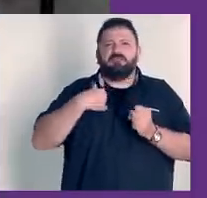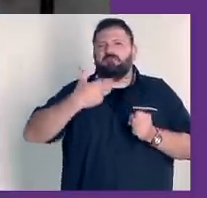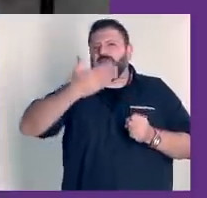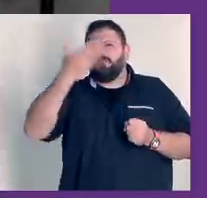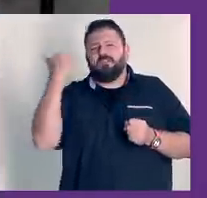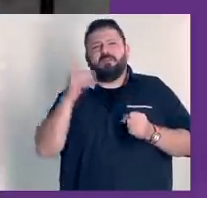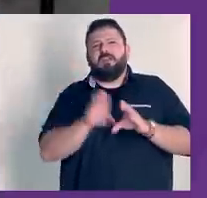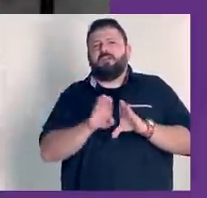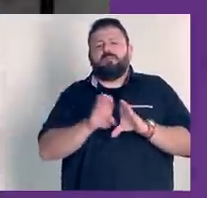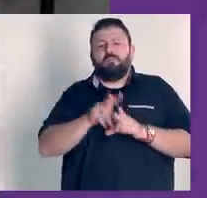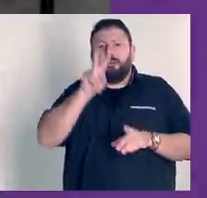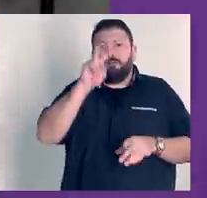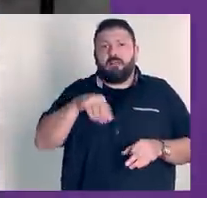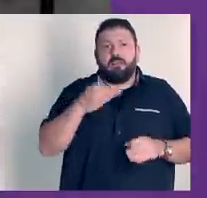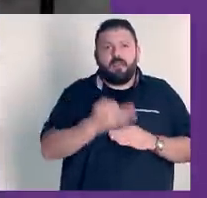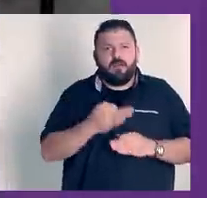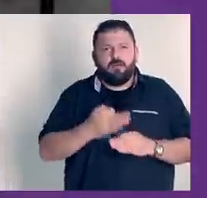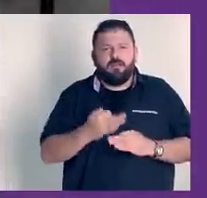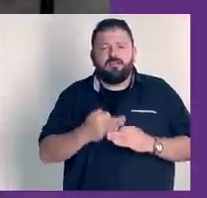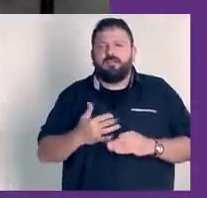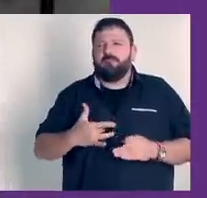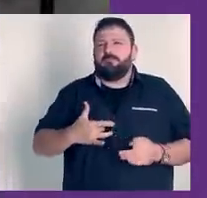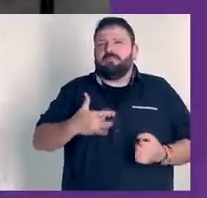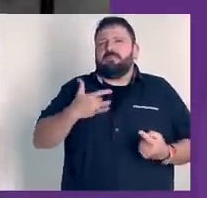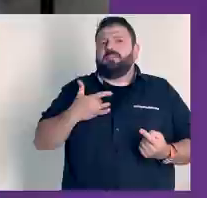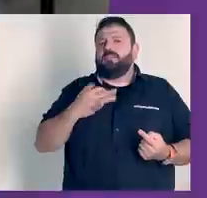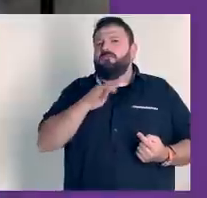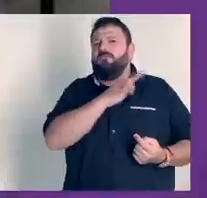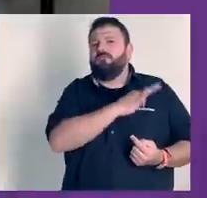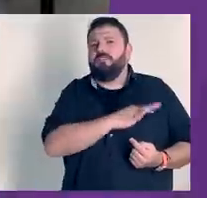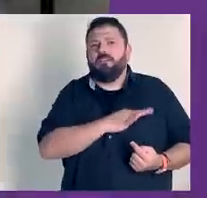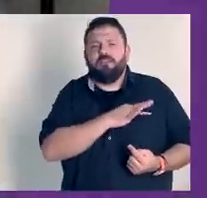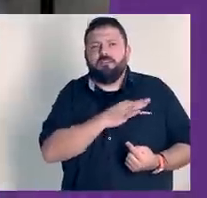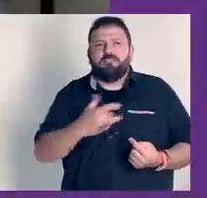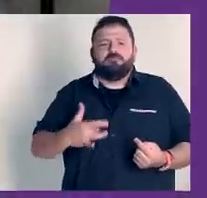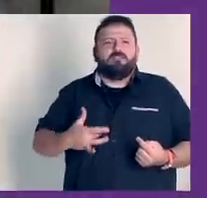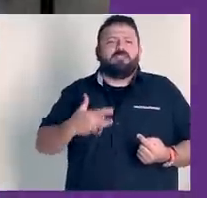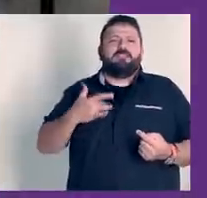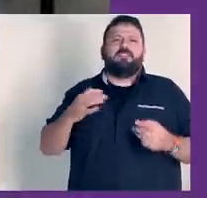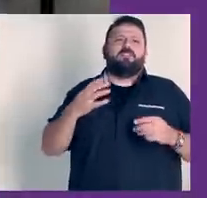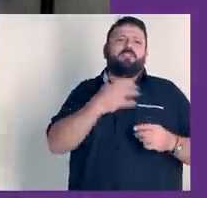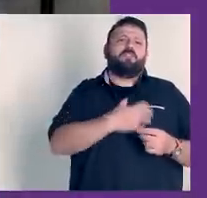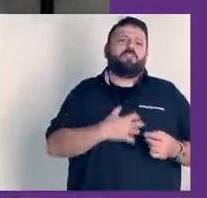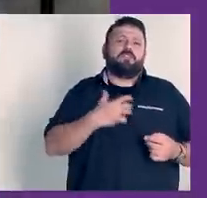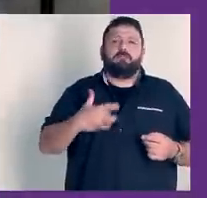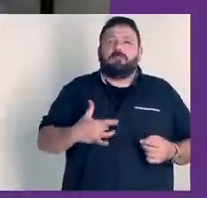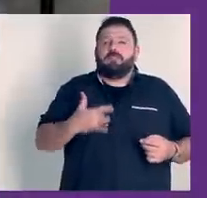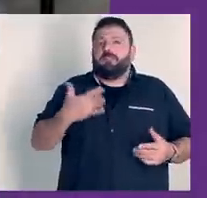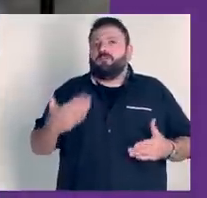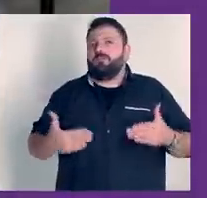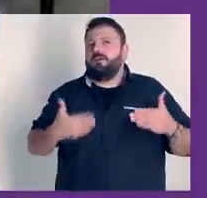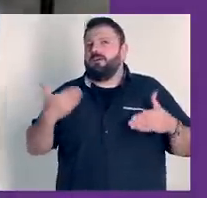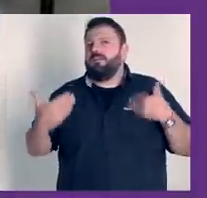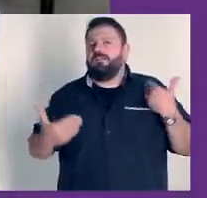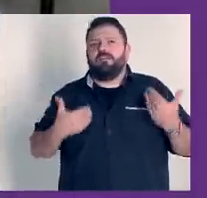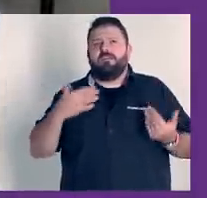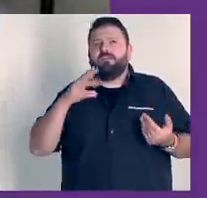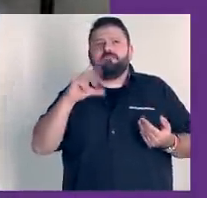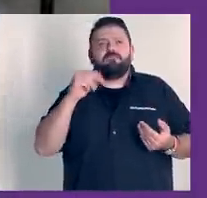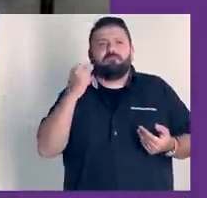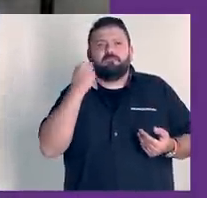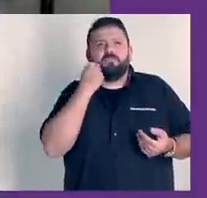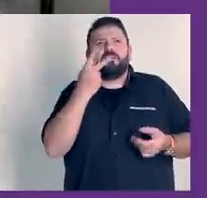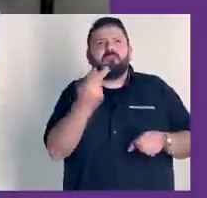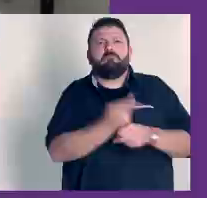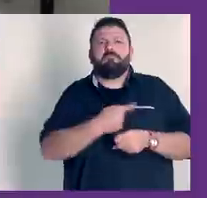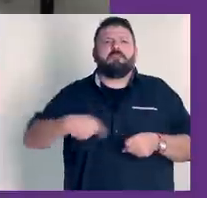Hoy me siento feliz, me siento plena, me siento llena, me siento alegre. Sin importar lo que está sucediendo,